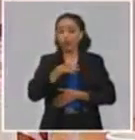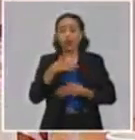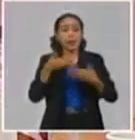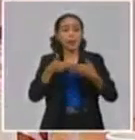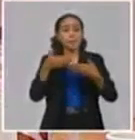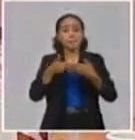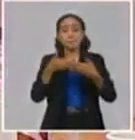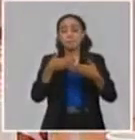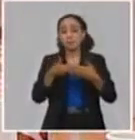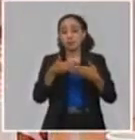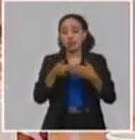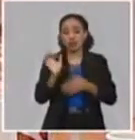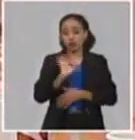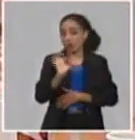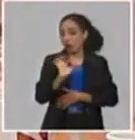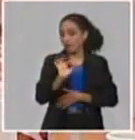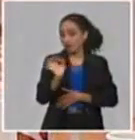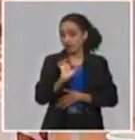empresa todavía,